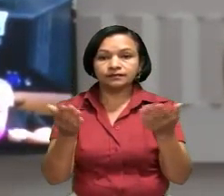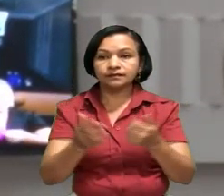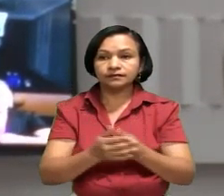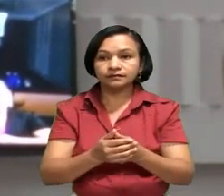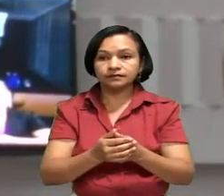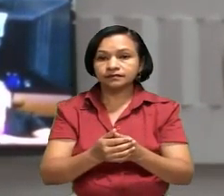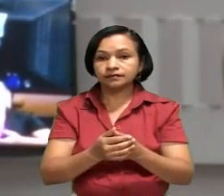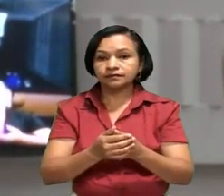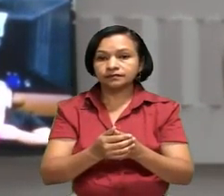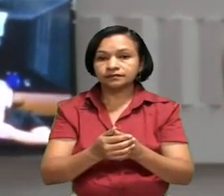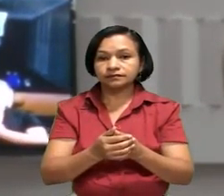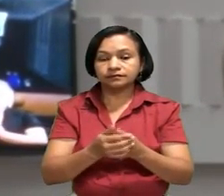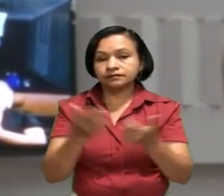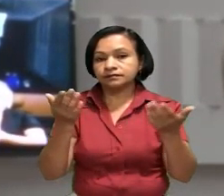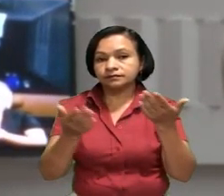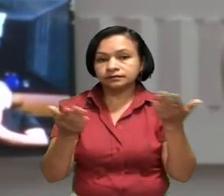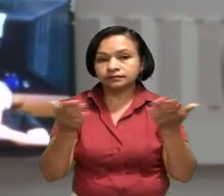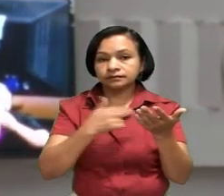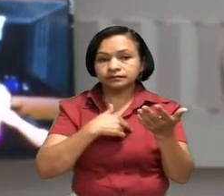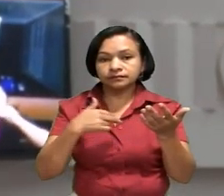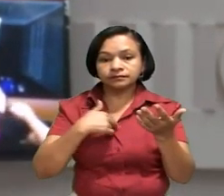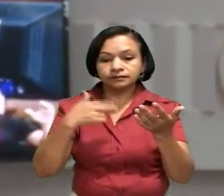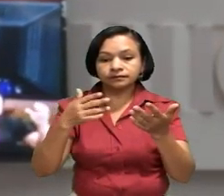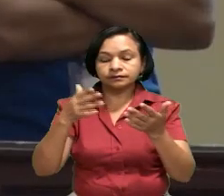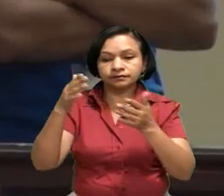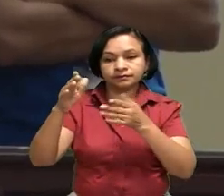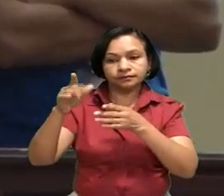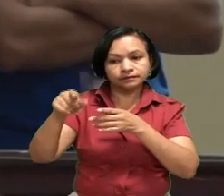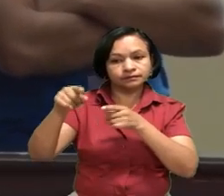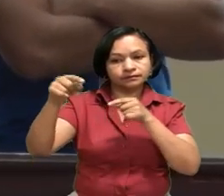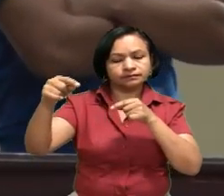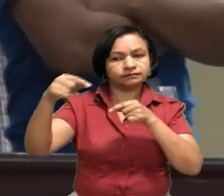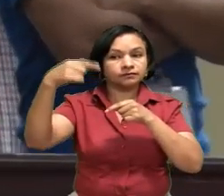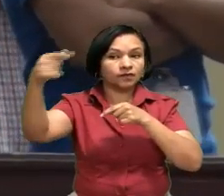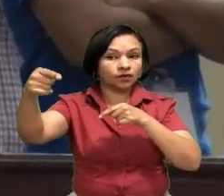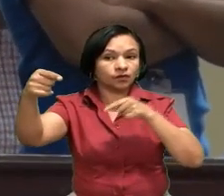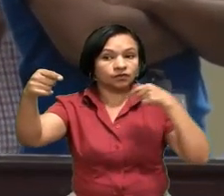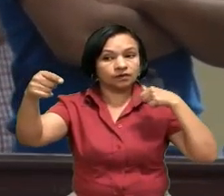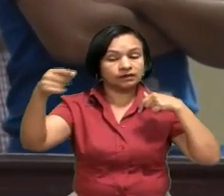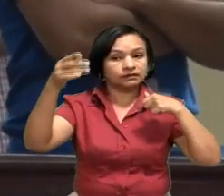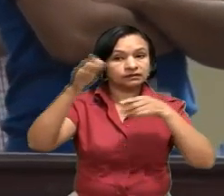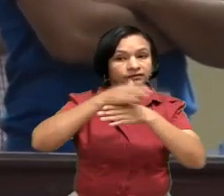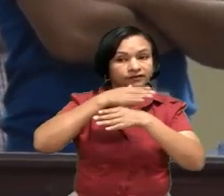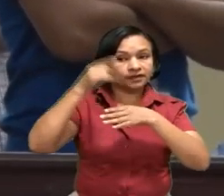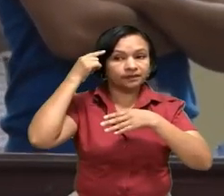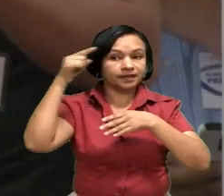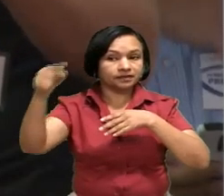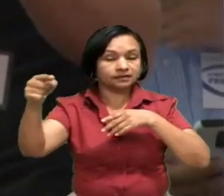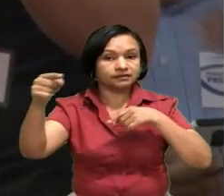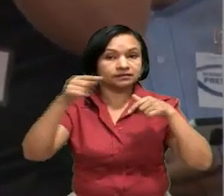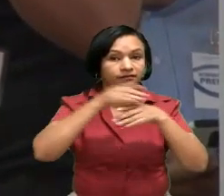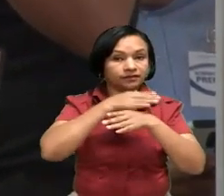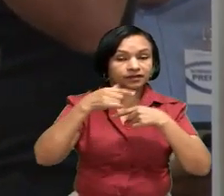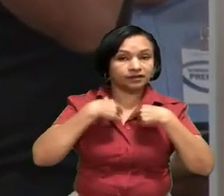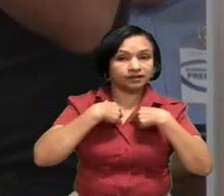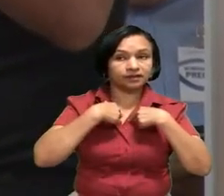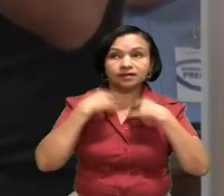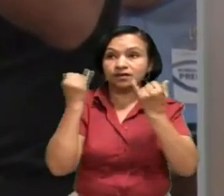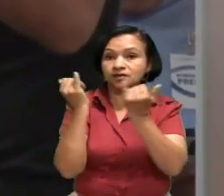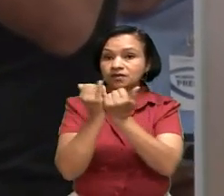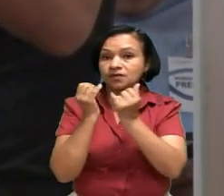en aceras diferentes pensando diferentes y no necesariamente lo vemos coincidiendo en una misma